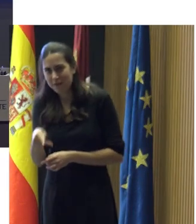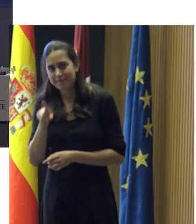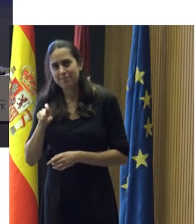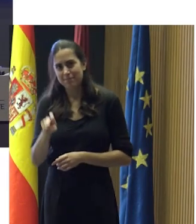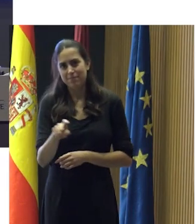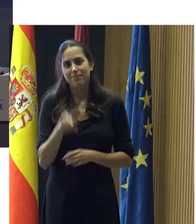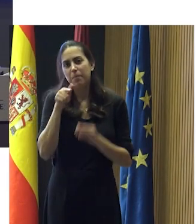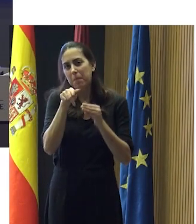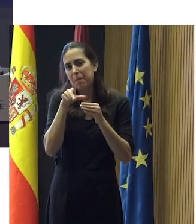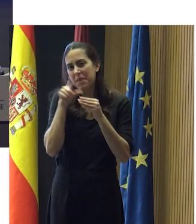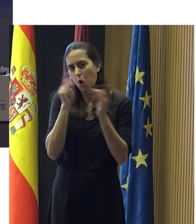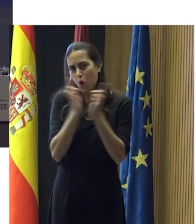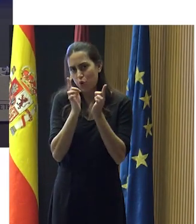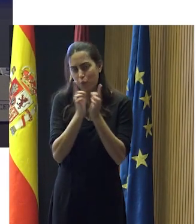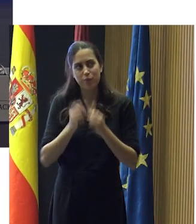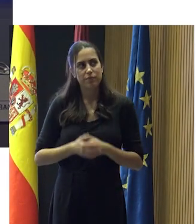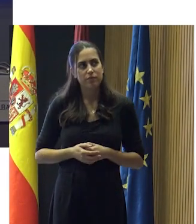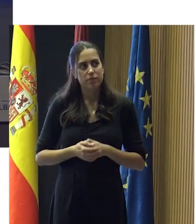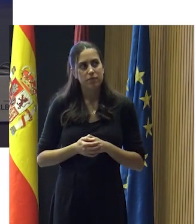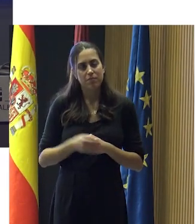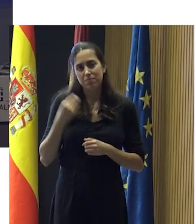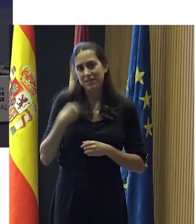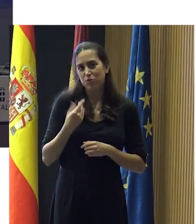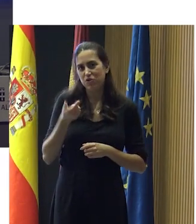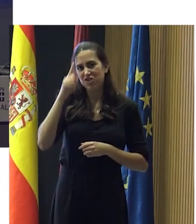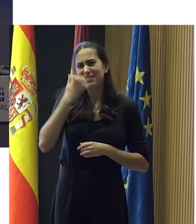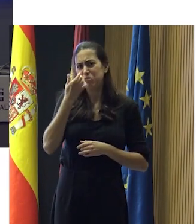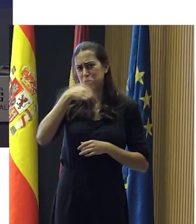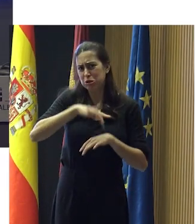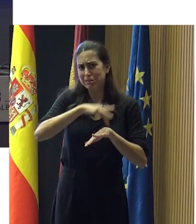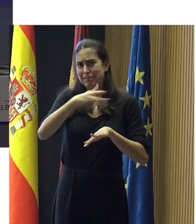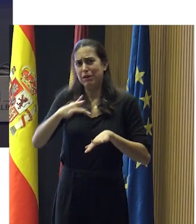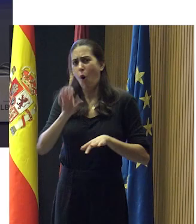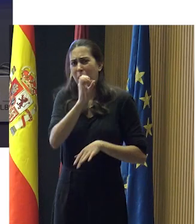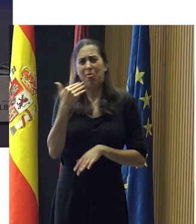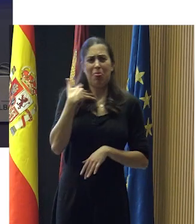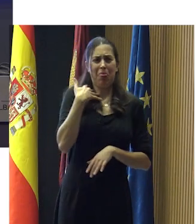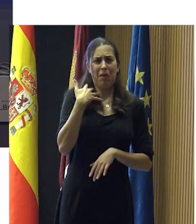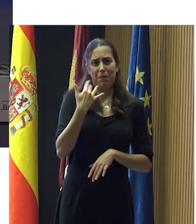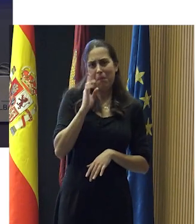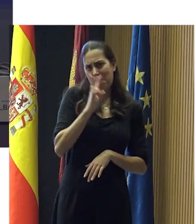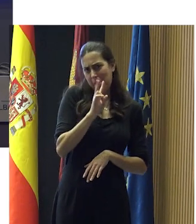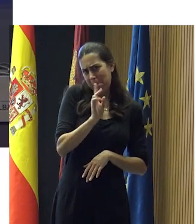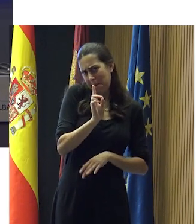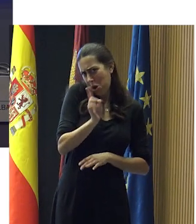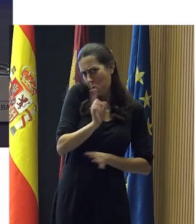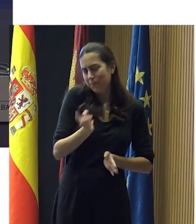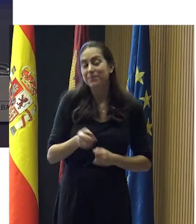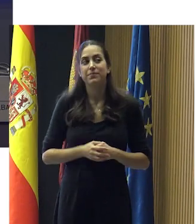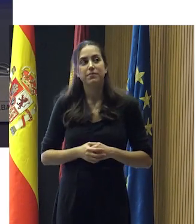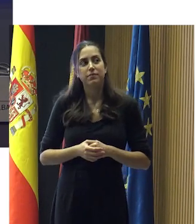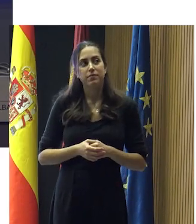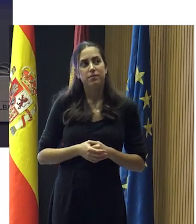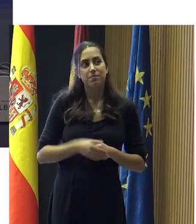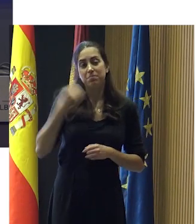vídeo, no sé si soy muy sensible, pero no se ve nada, mucho, pero es para que veáis que lo